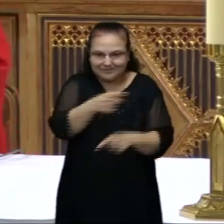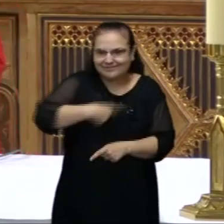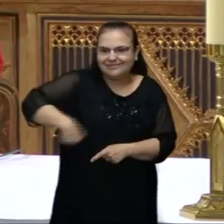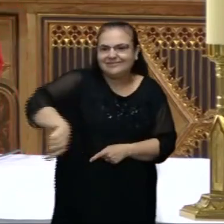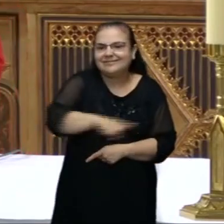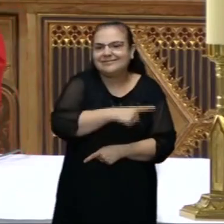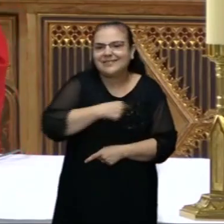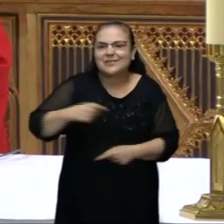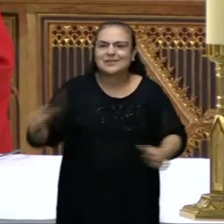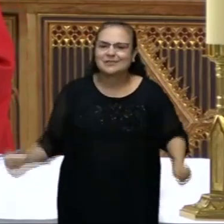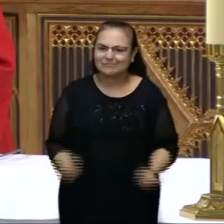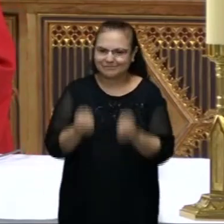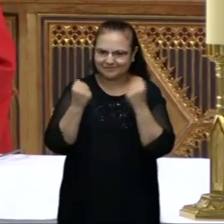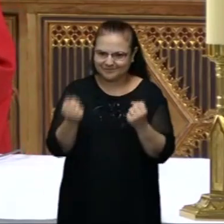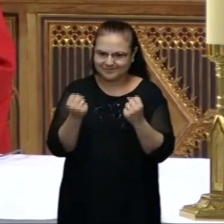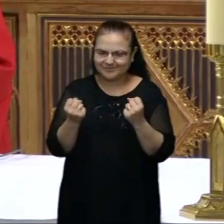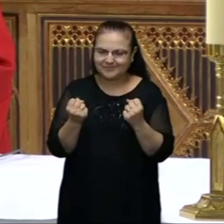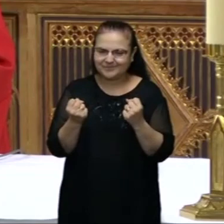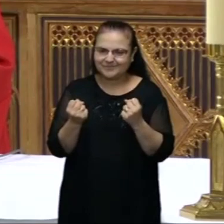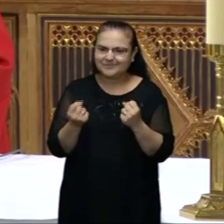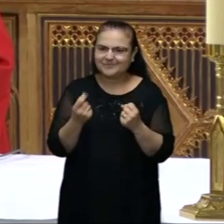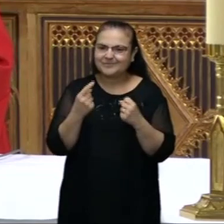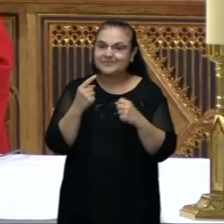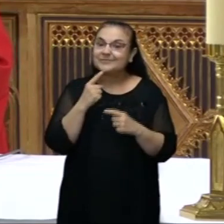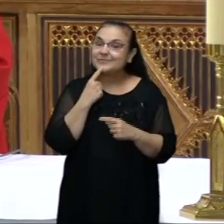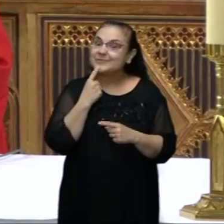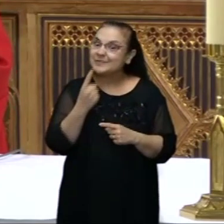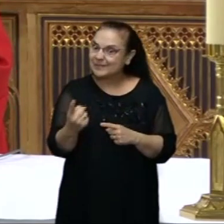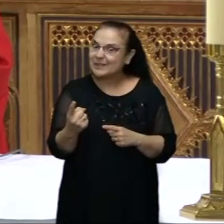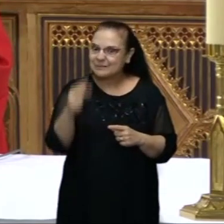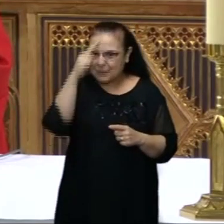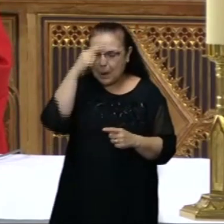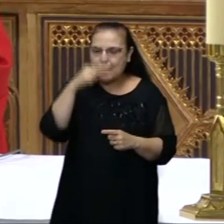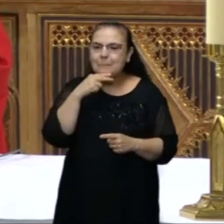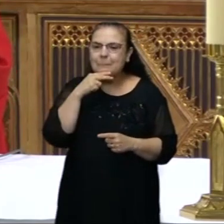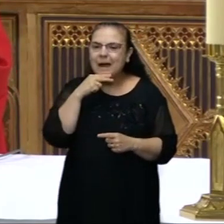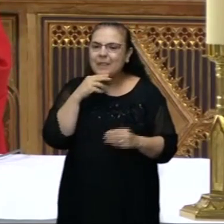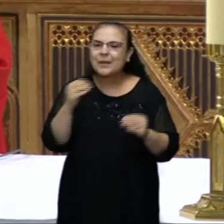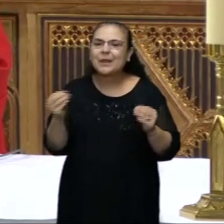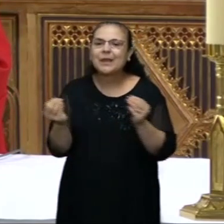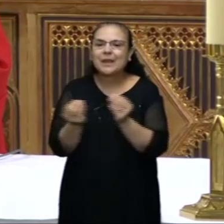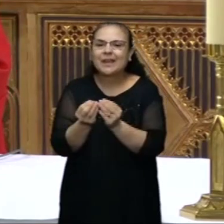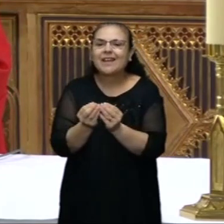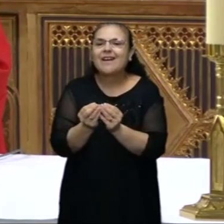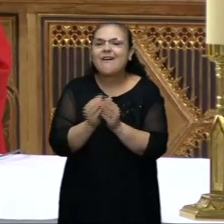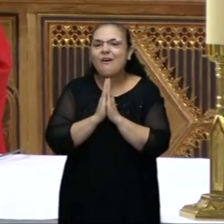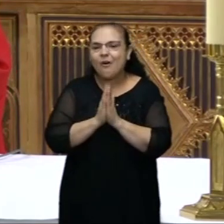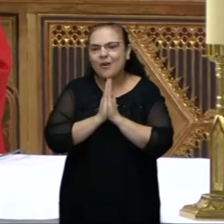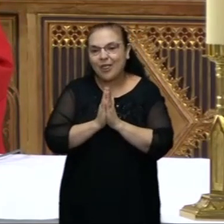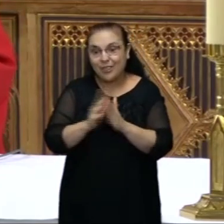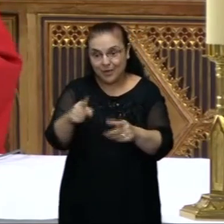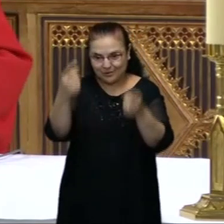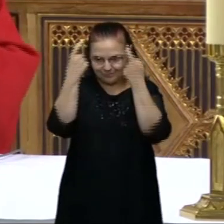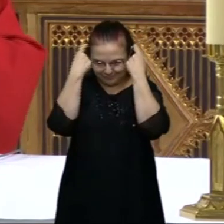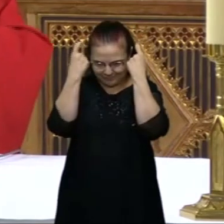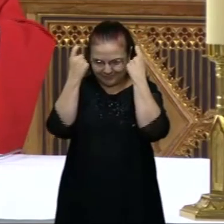nuestro Salvador, nos dirigimos al Padre con la oración que Él mismo nos